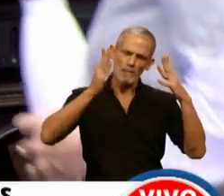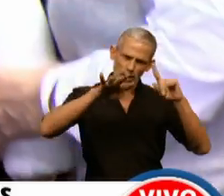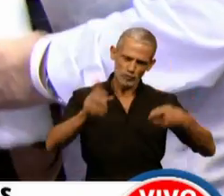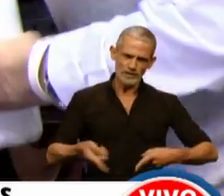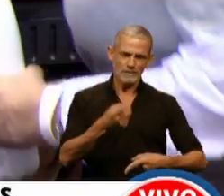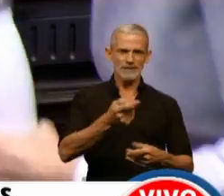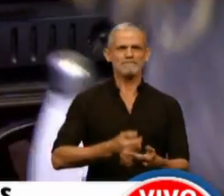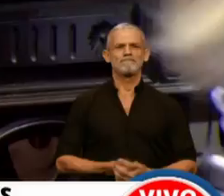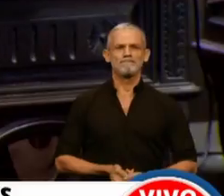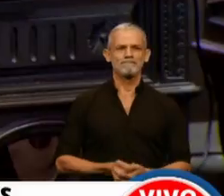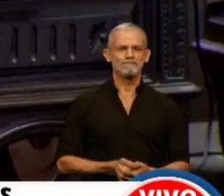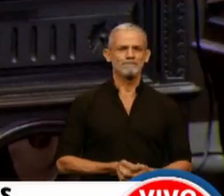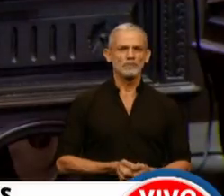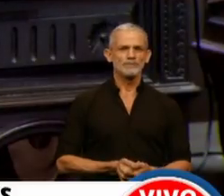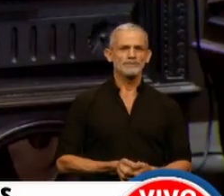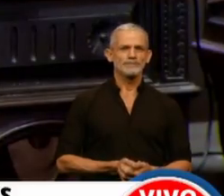en este momento